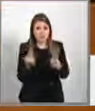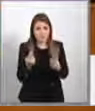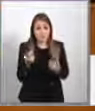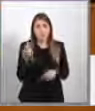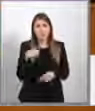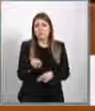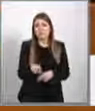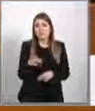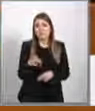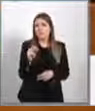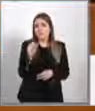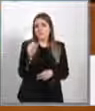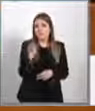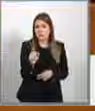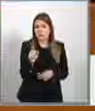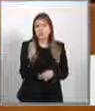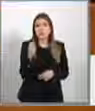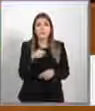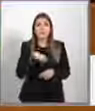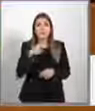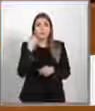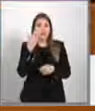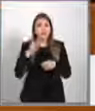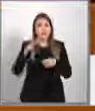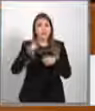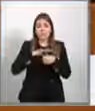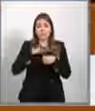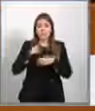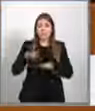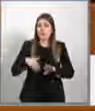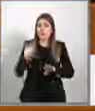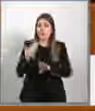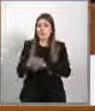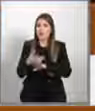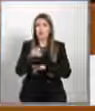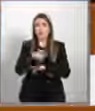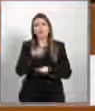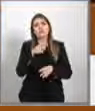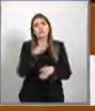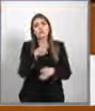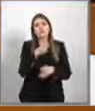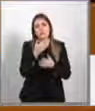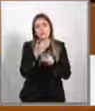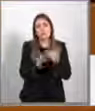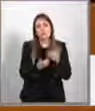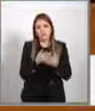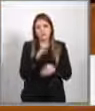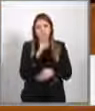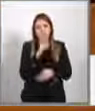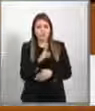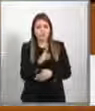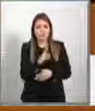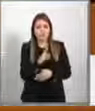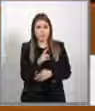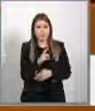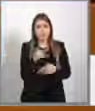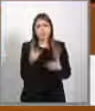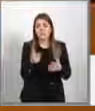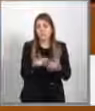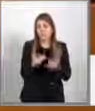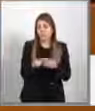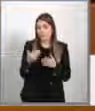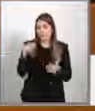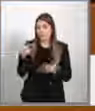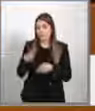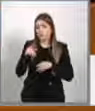Por ello, vamos a votar en contra de este dictamen. Hubo precipitación en el proceso legislativo y en